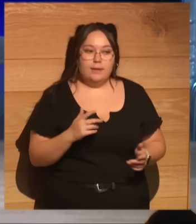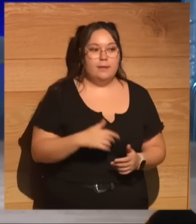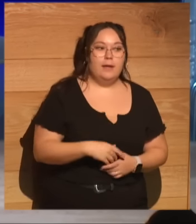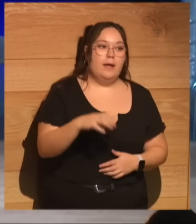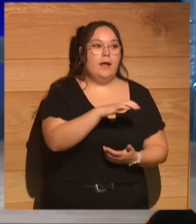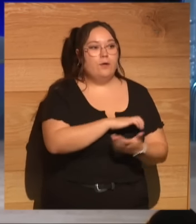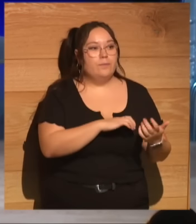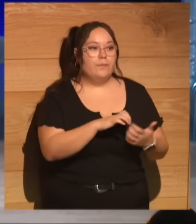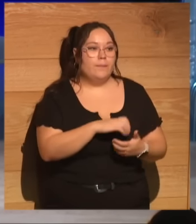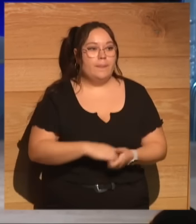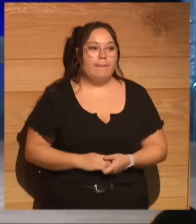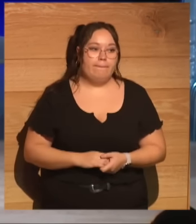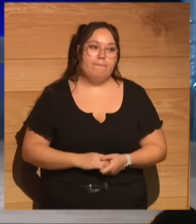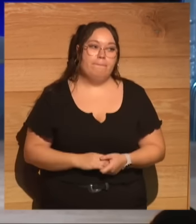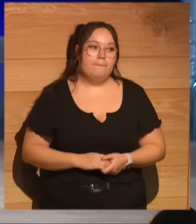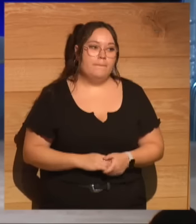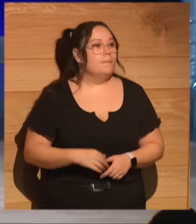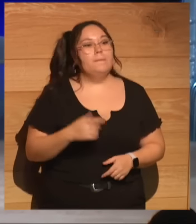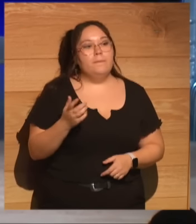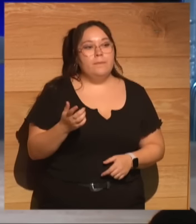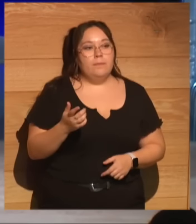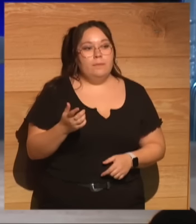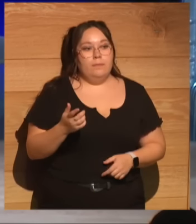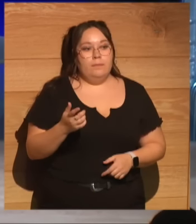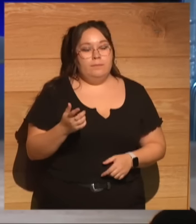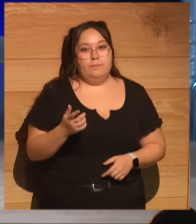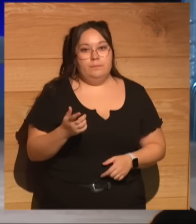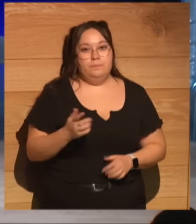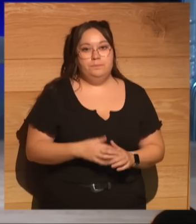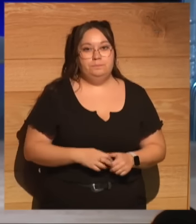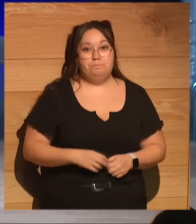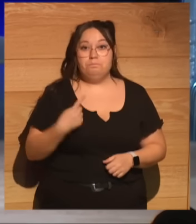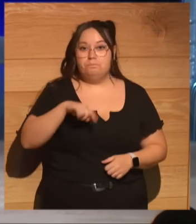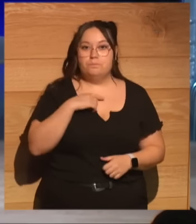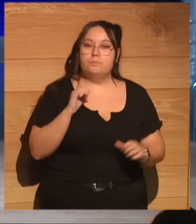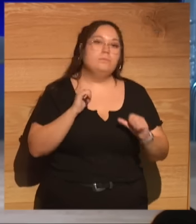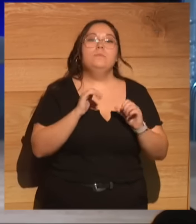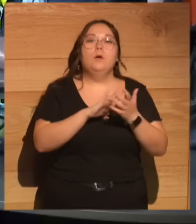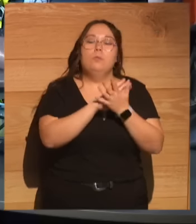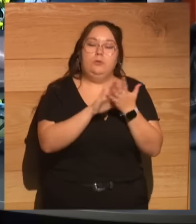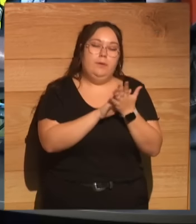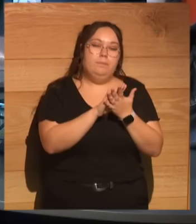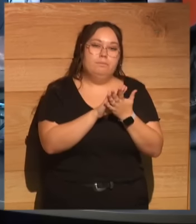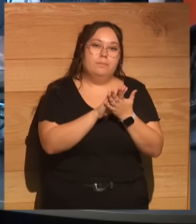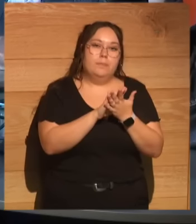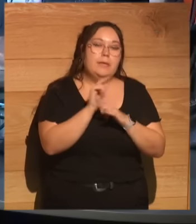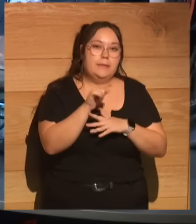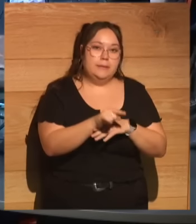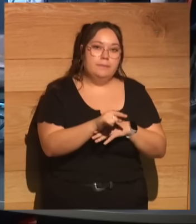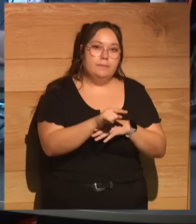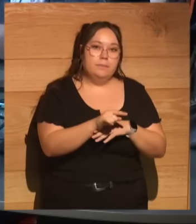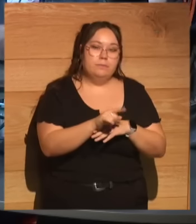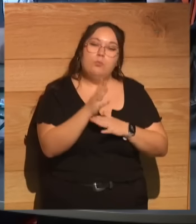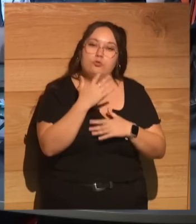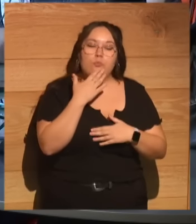Hay conflicto generacional, hay conflicto Javi, de... La anécdota Javi, era floja. No te pongas la herida porque vamos a romper una lanza por ti. Sí. Gracias. Vamos a romper una